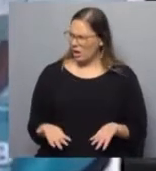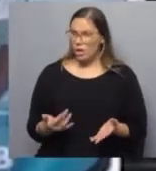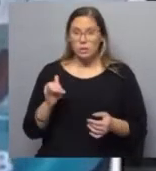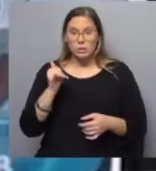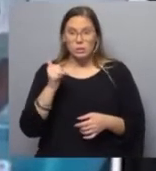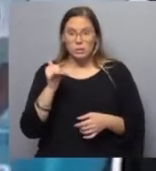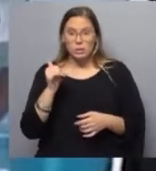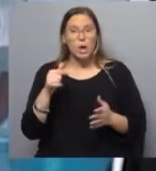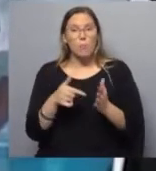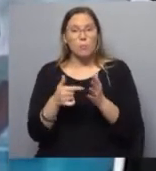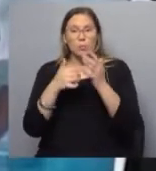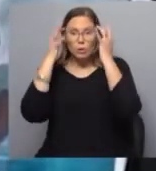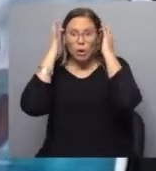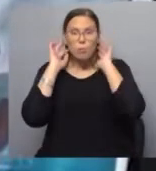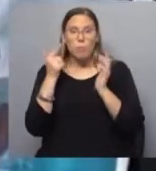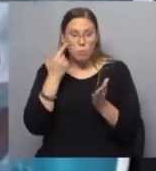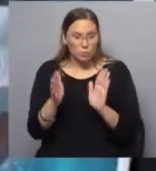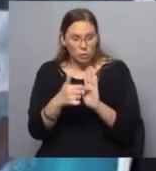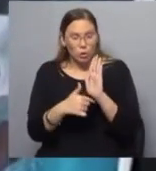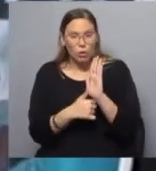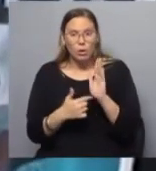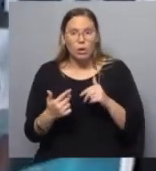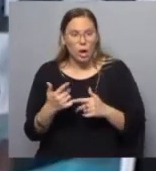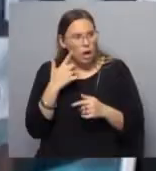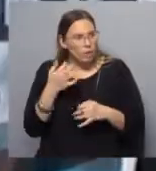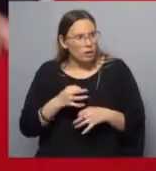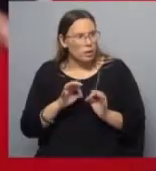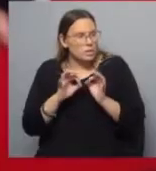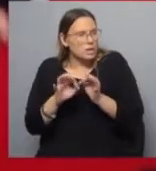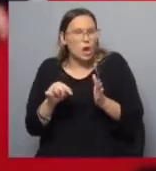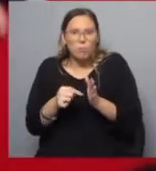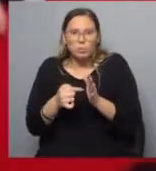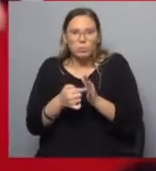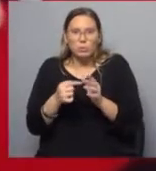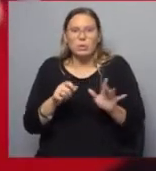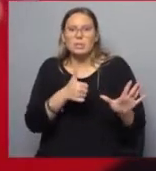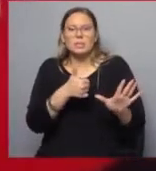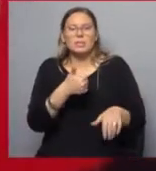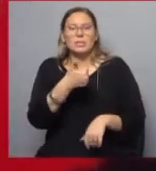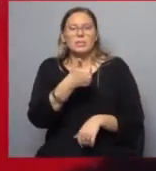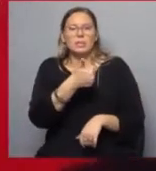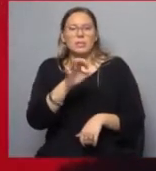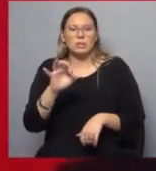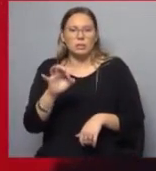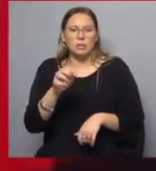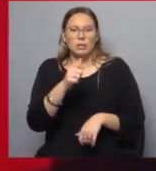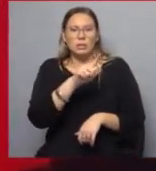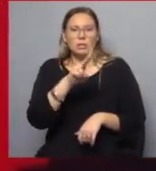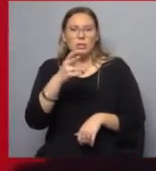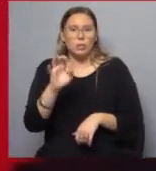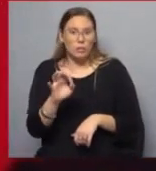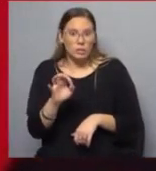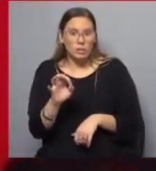Sí, tenés, y llegaste al puntaje, me mostró ahí en... Llegué al puntaje, había que clasificar con 660 puntos, hice